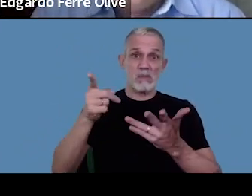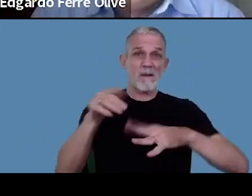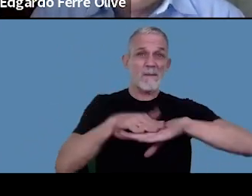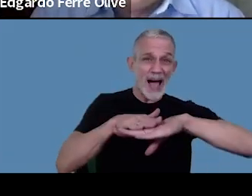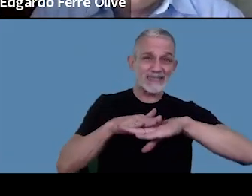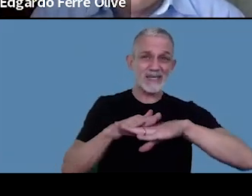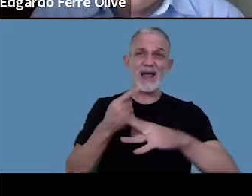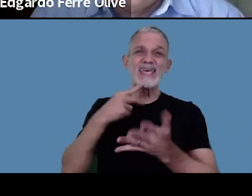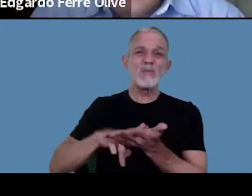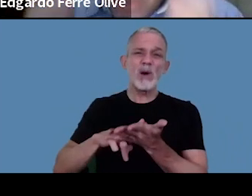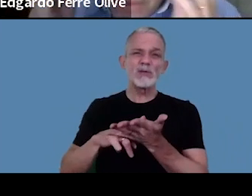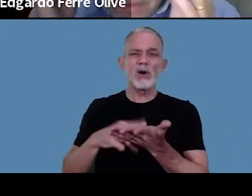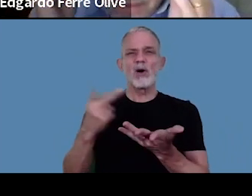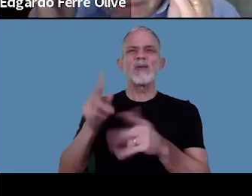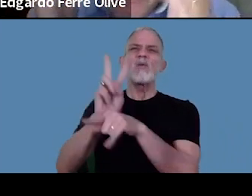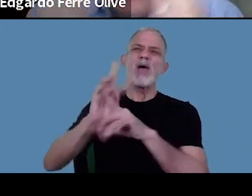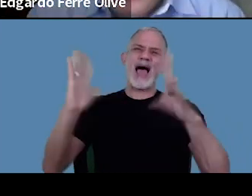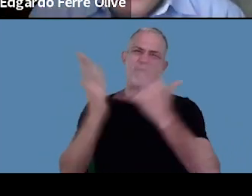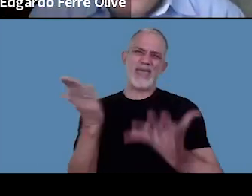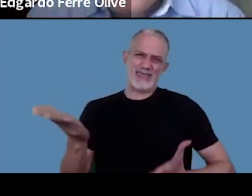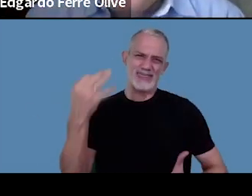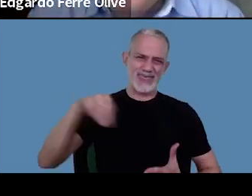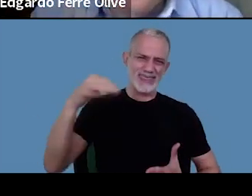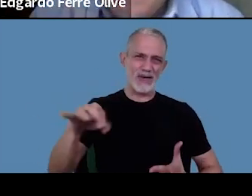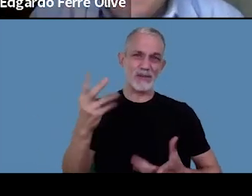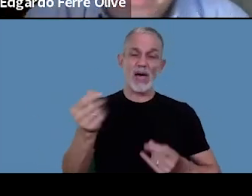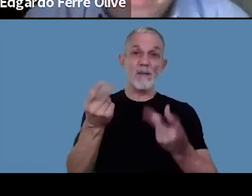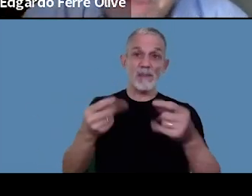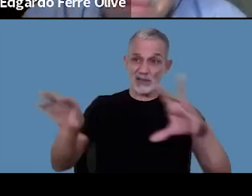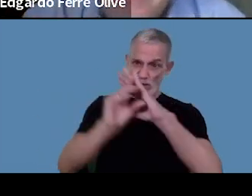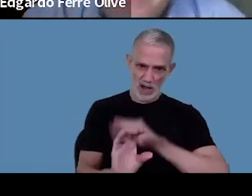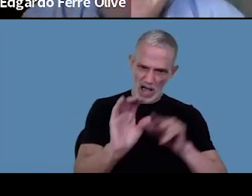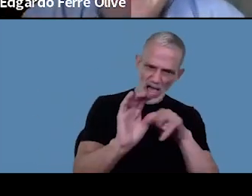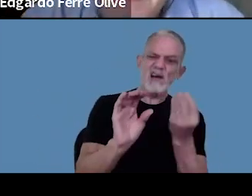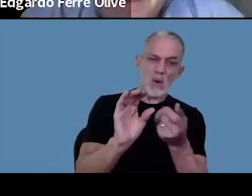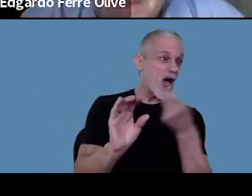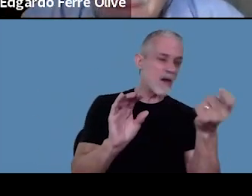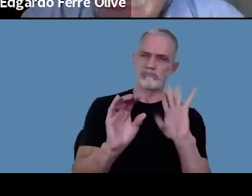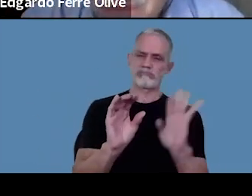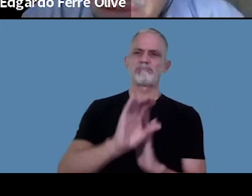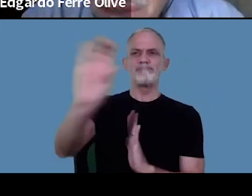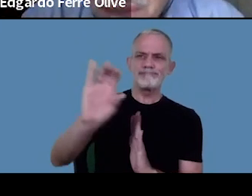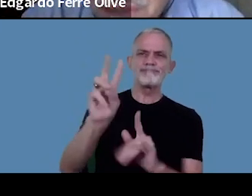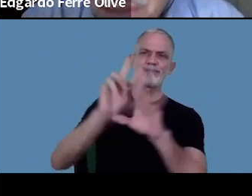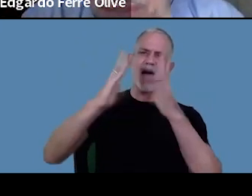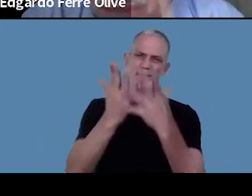finalidad ecológica. Ya lo dice autores españoles de Bucanda,